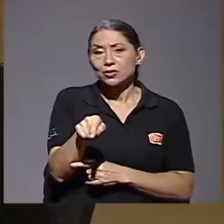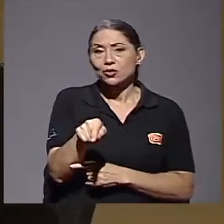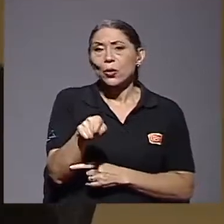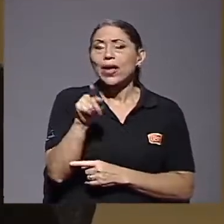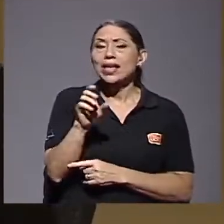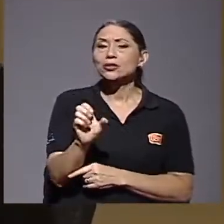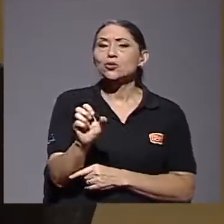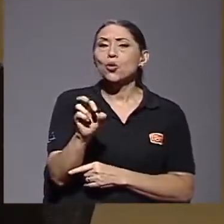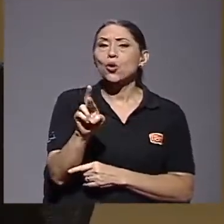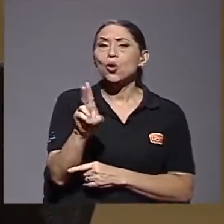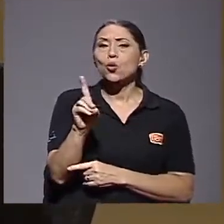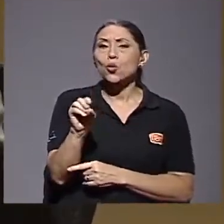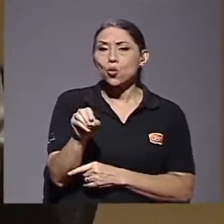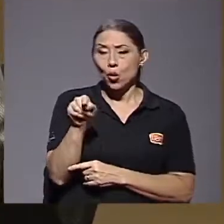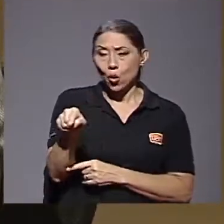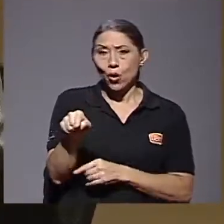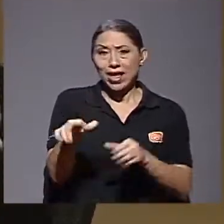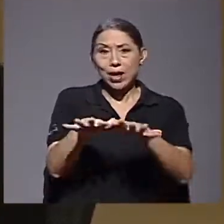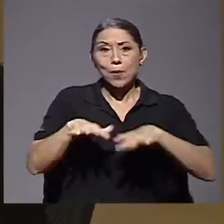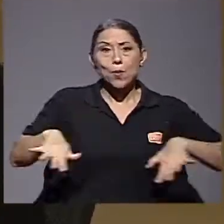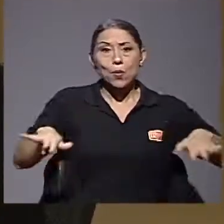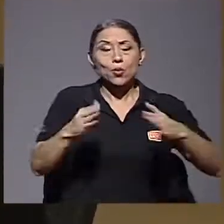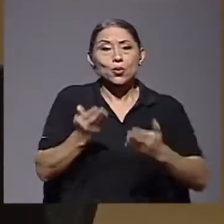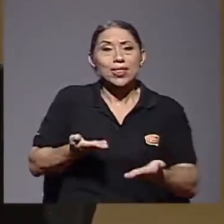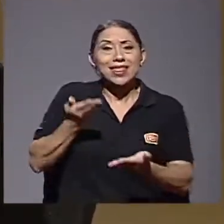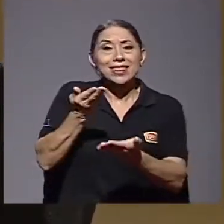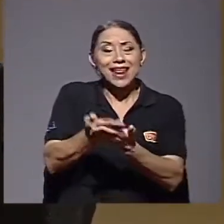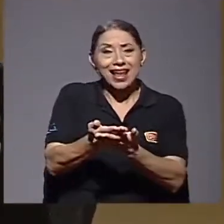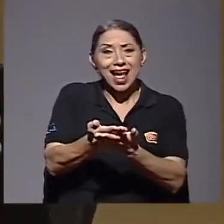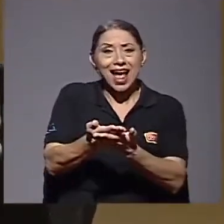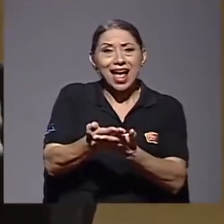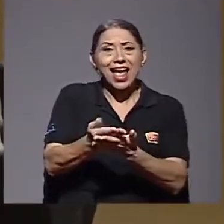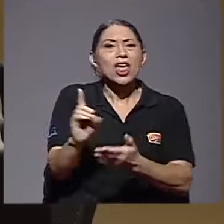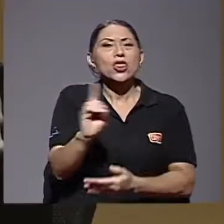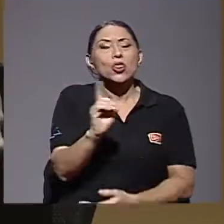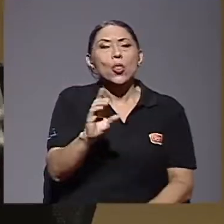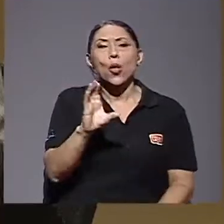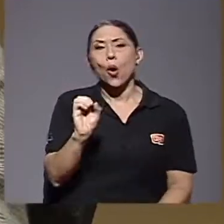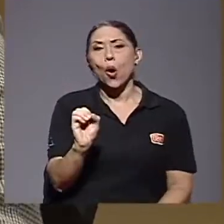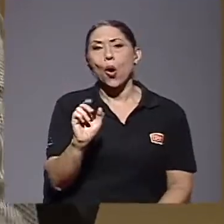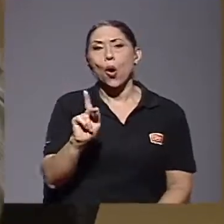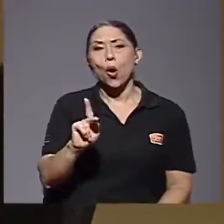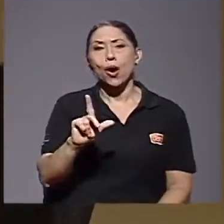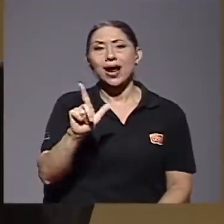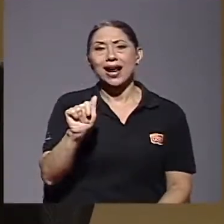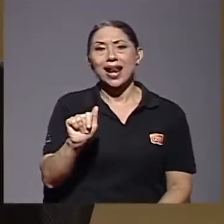crudo donde el punto de entrega es en Cushing, Oklahoma.